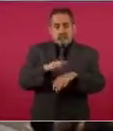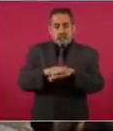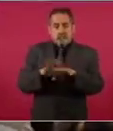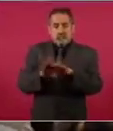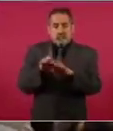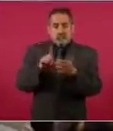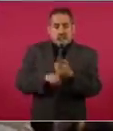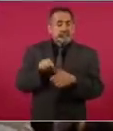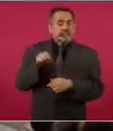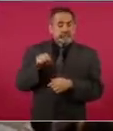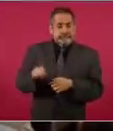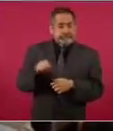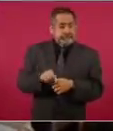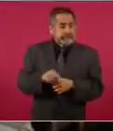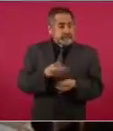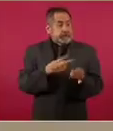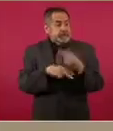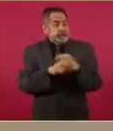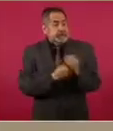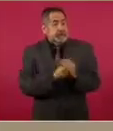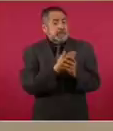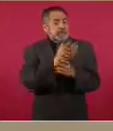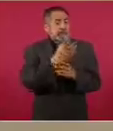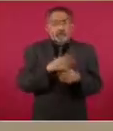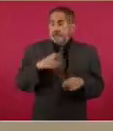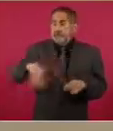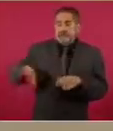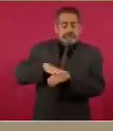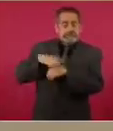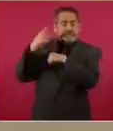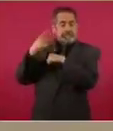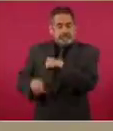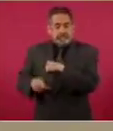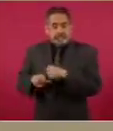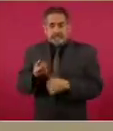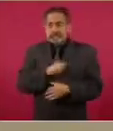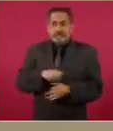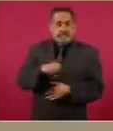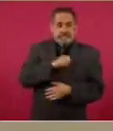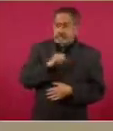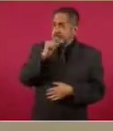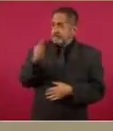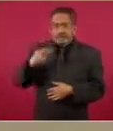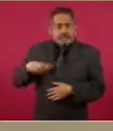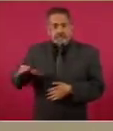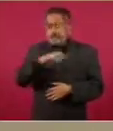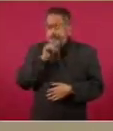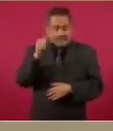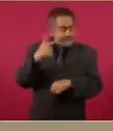que este brote no significa un riesgo para la salud pública,